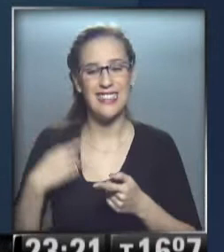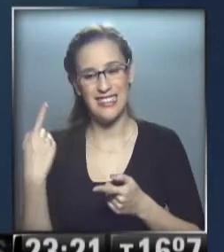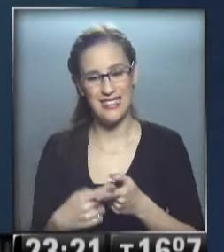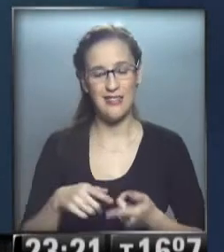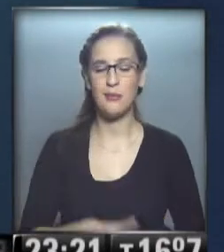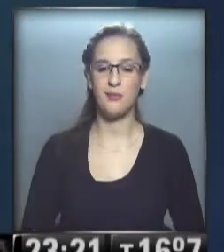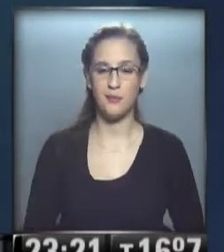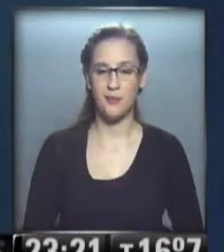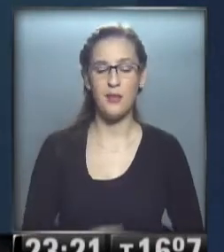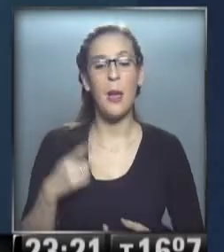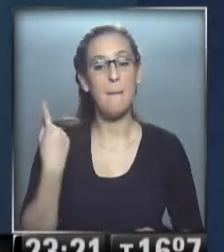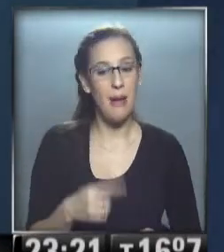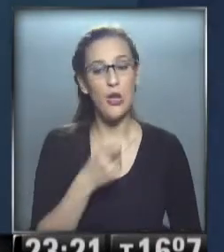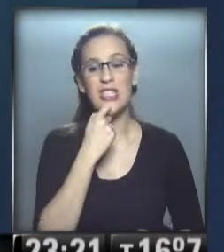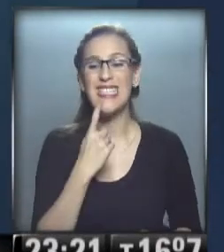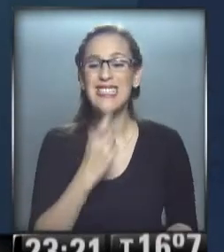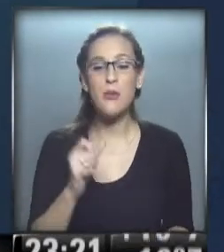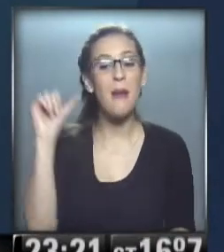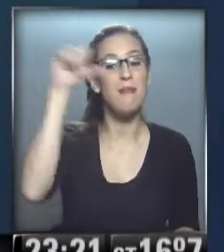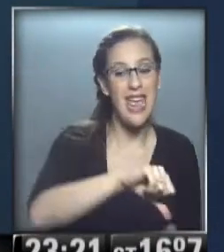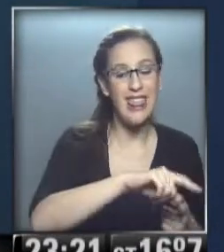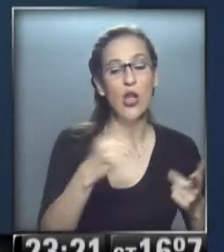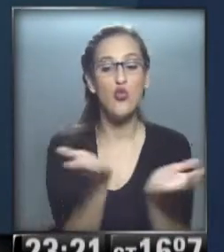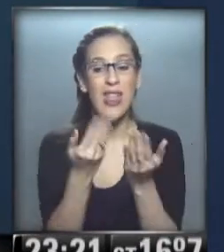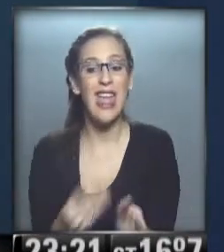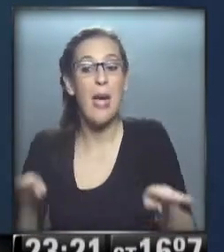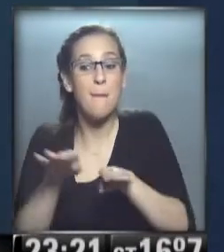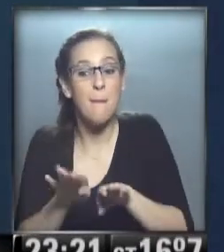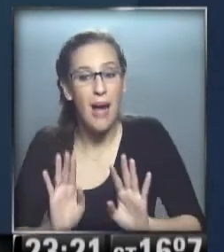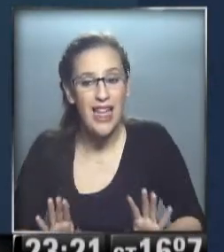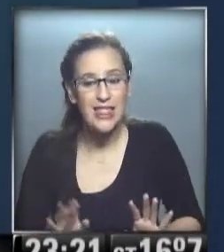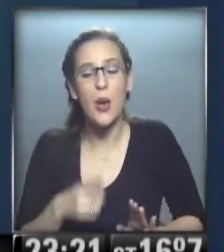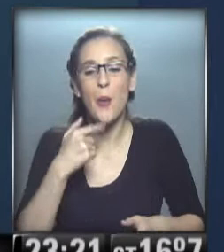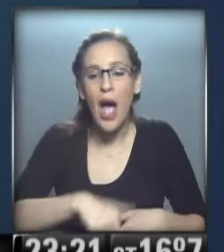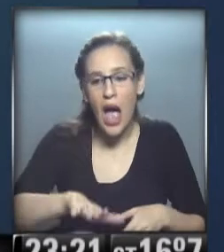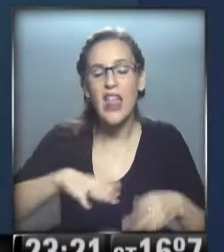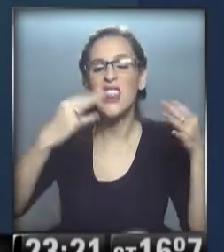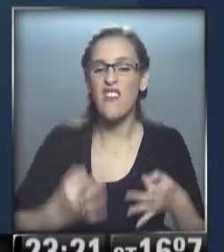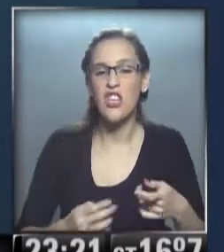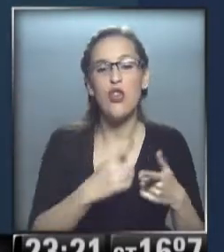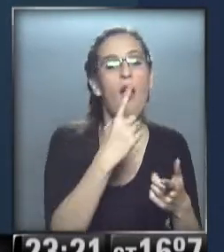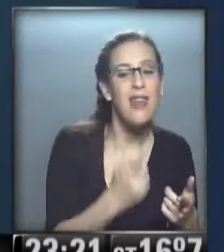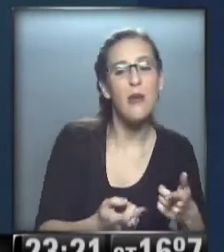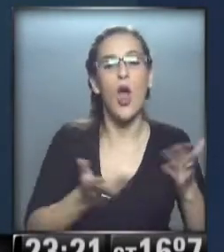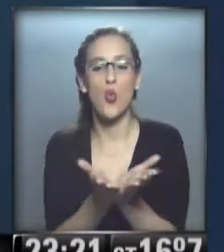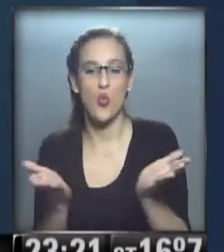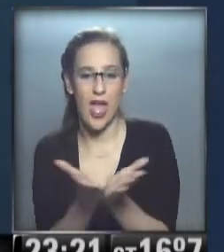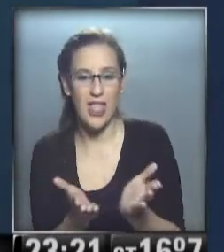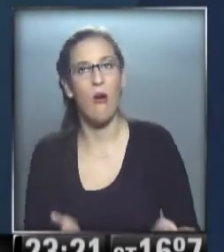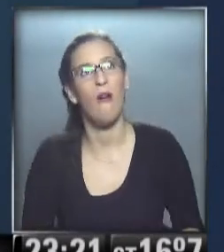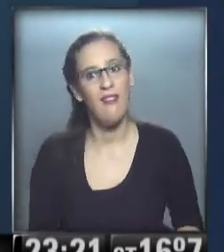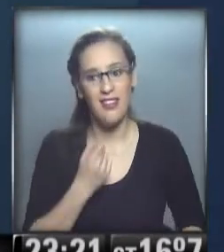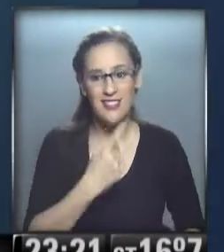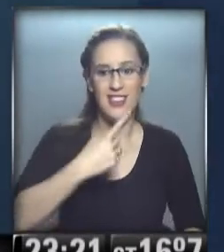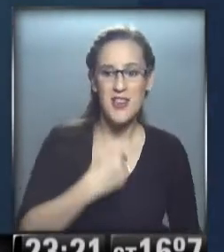La Plata. En caso de que River pierda y Estudiantes empate, habría definición entre River y Estudiantes. Si River pierde,